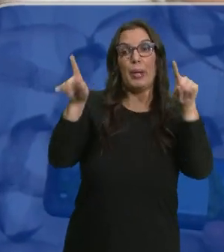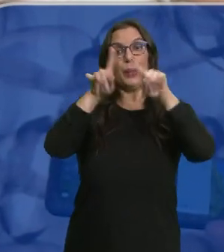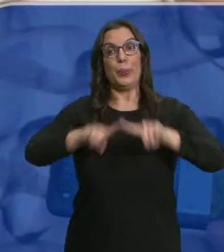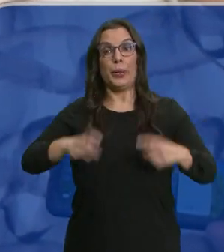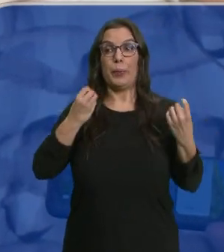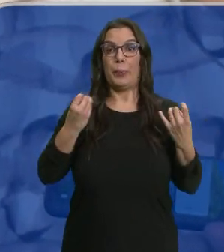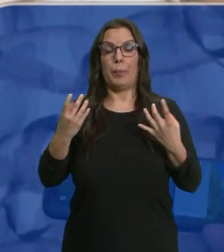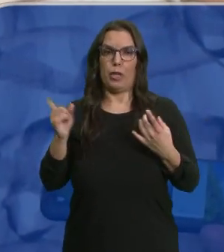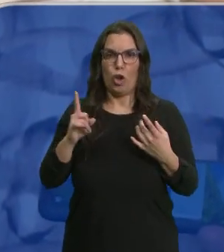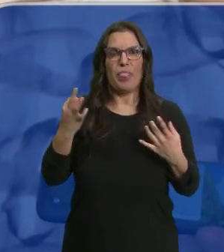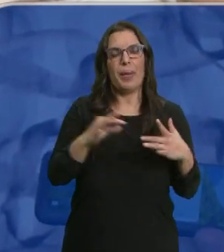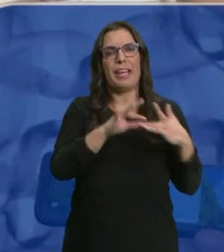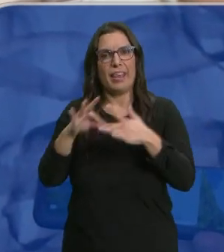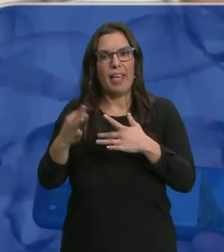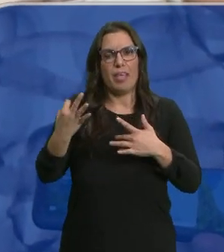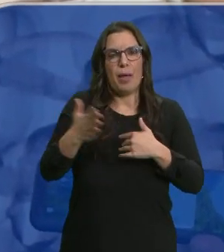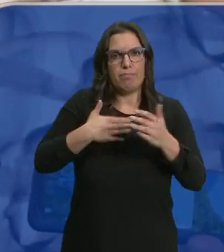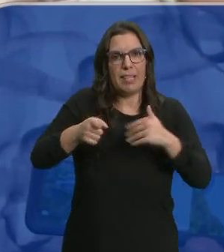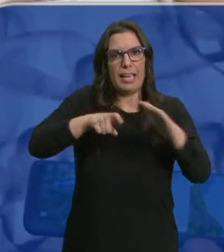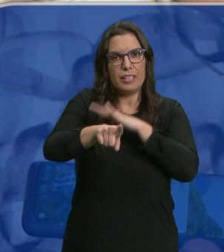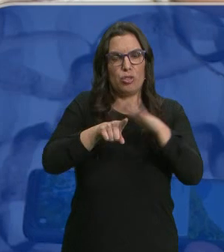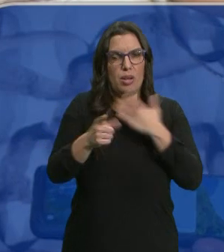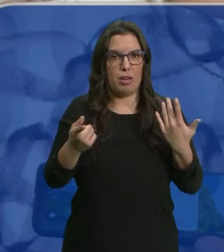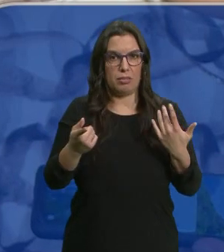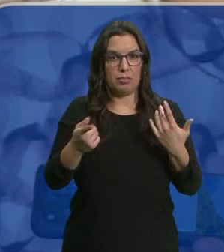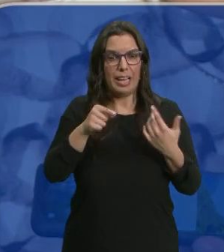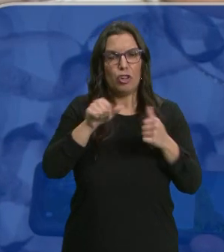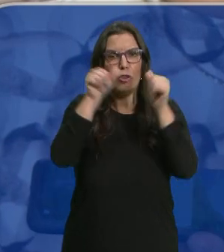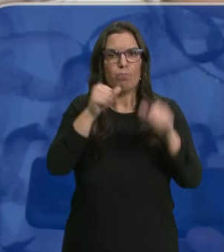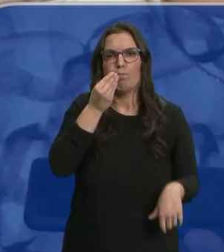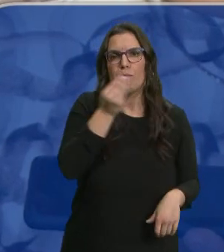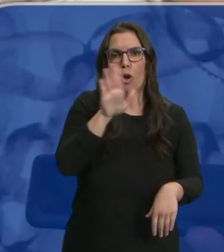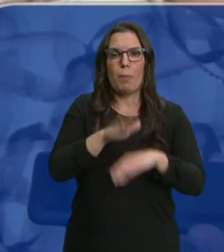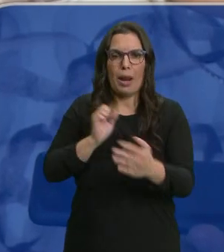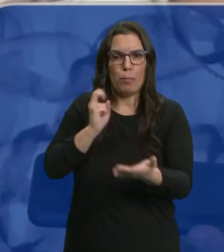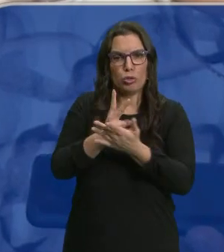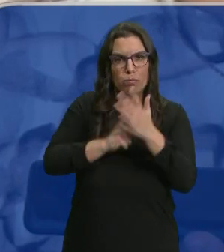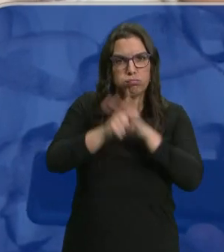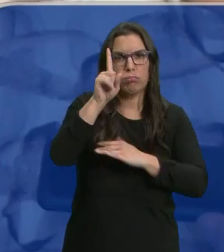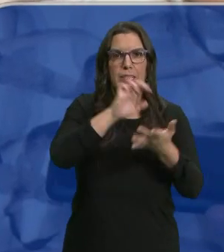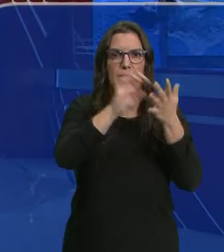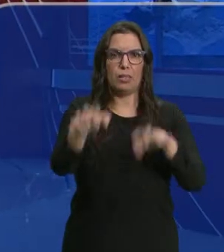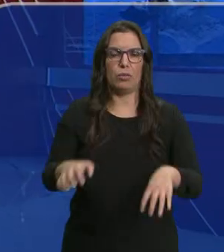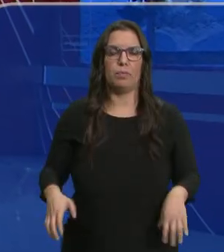si no liderar, si no gestionar. Es la mejor manera de apostar por Castilla y León.